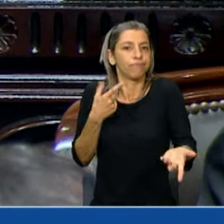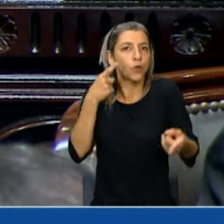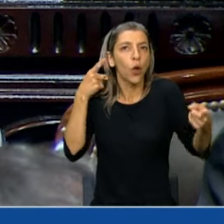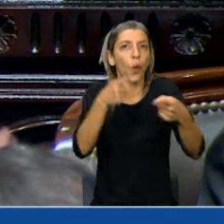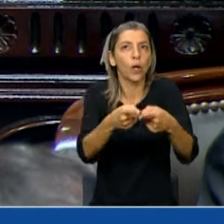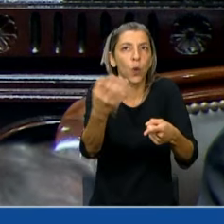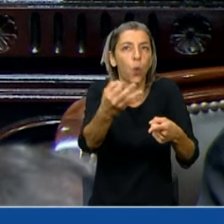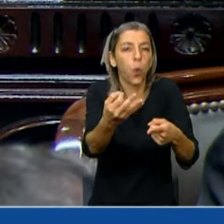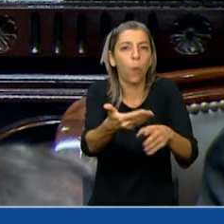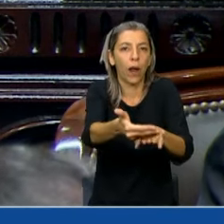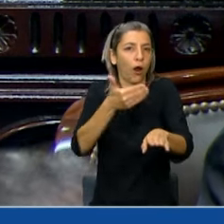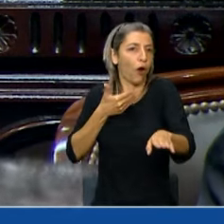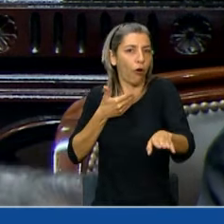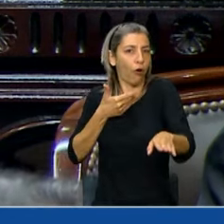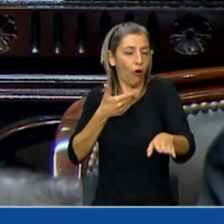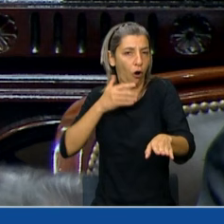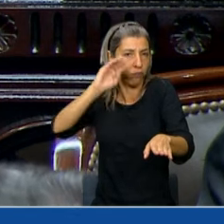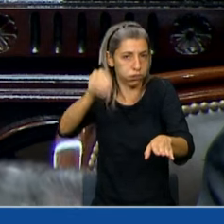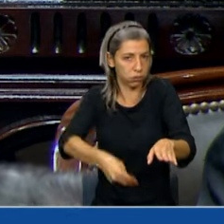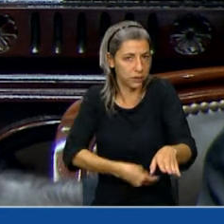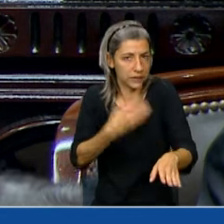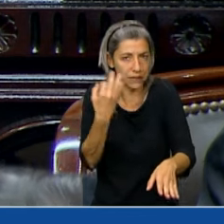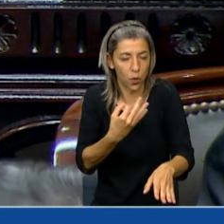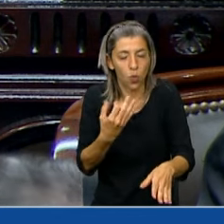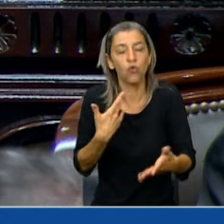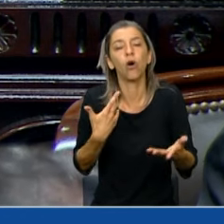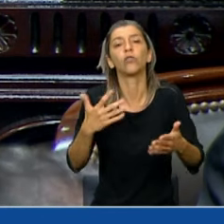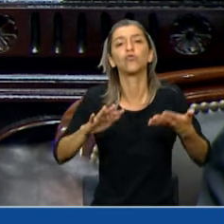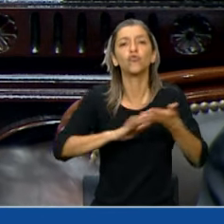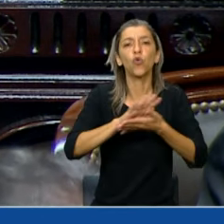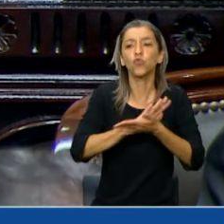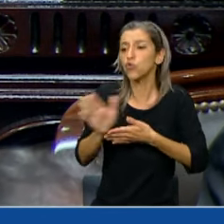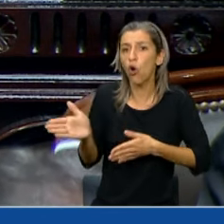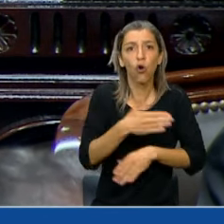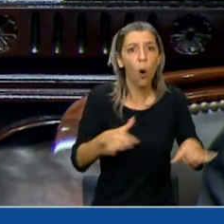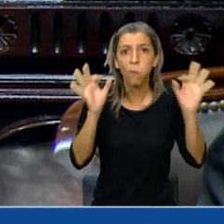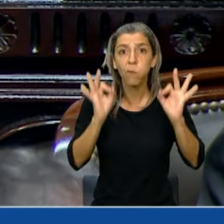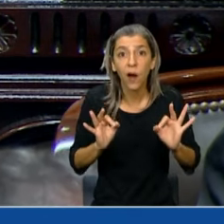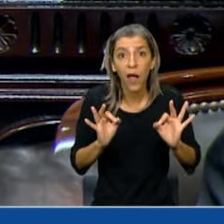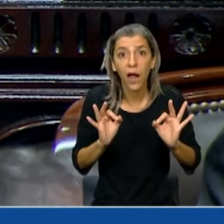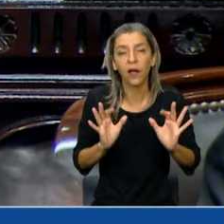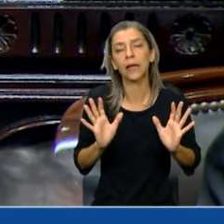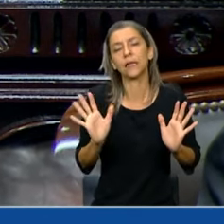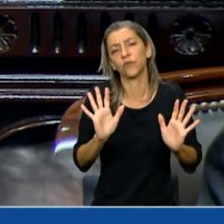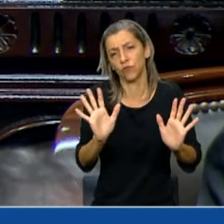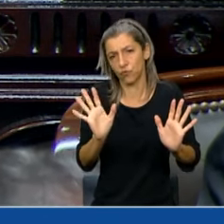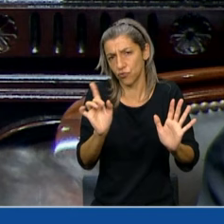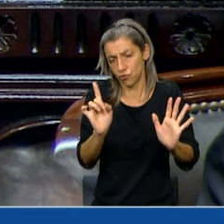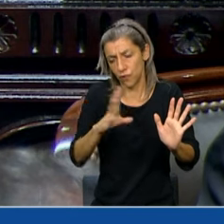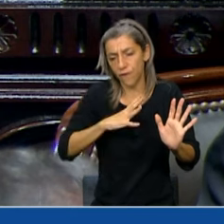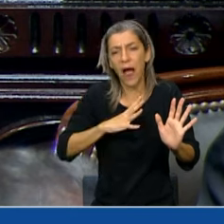resolvieron todo esto todas estas cuestiones no no se resolvieron Pero estoy seguro de que